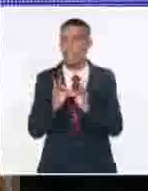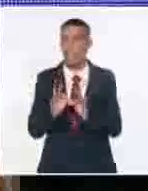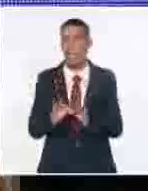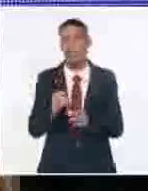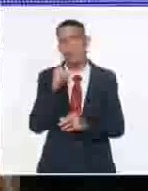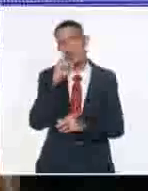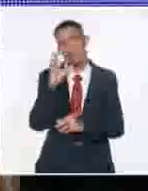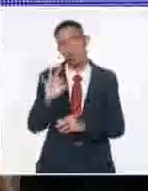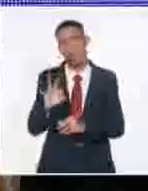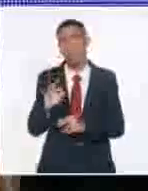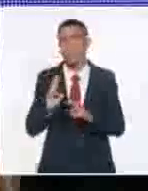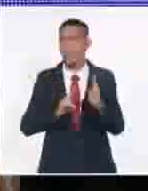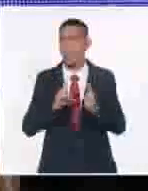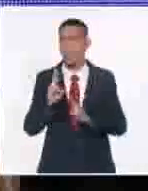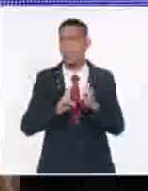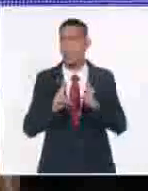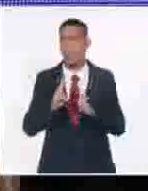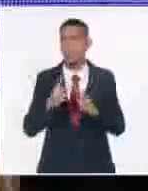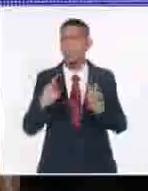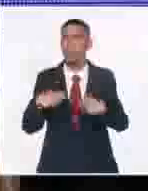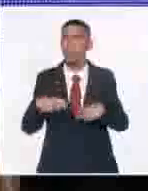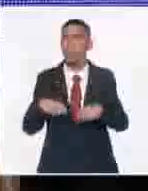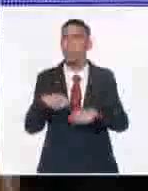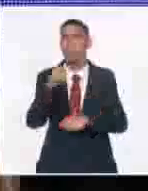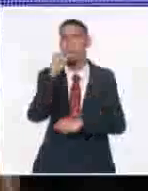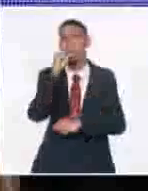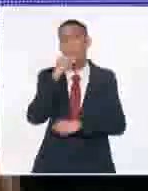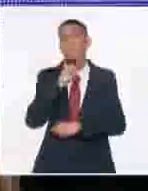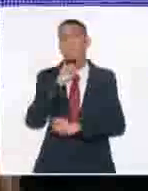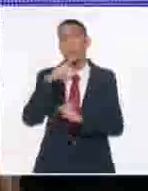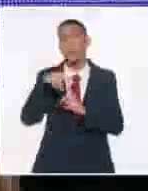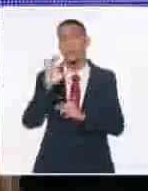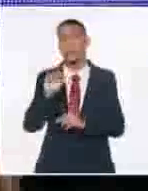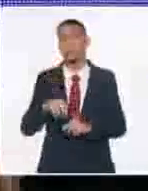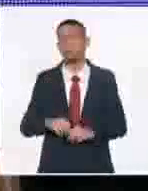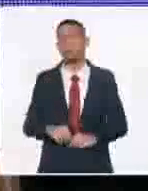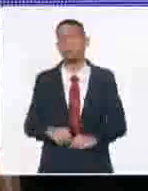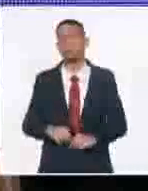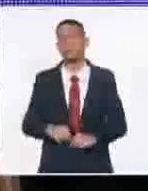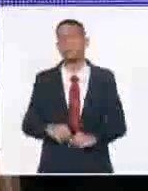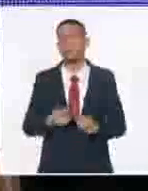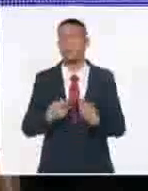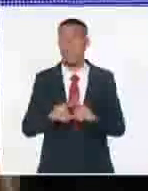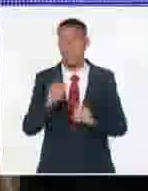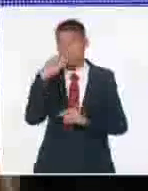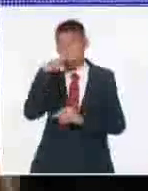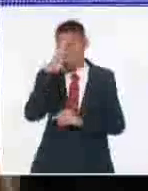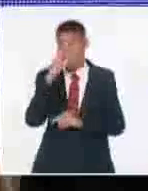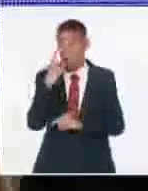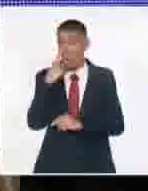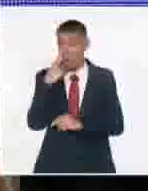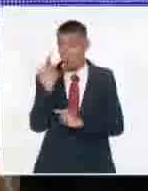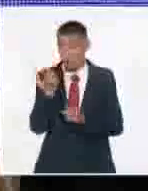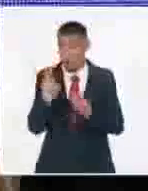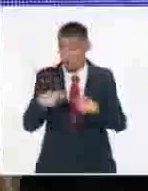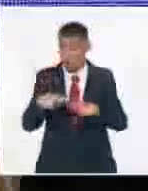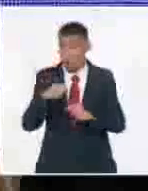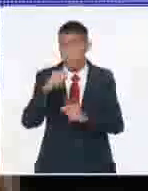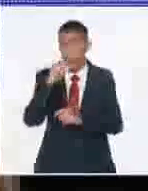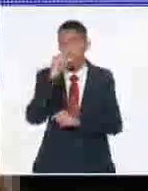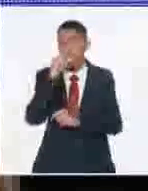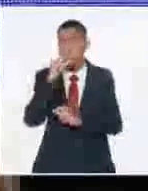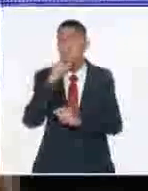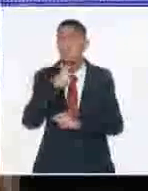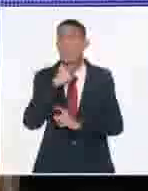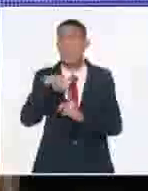veto, que considera obsoleto, aunque reconoce que el derecho a veto se ha ejercido